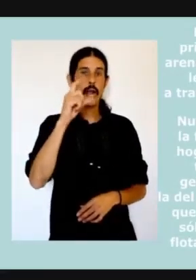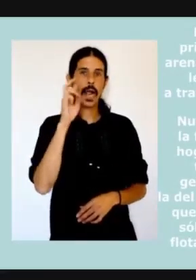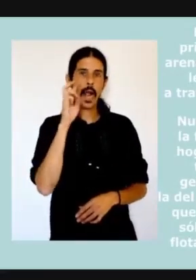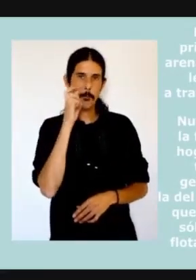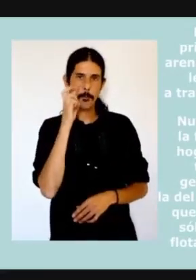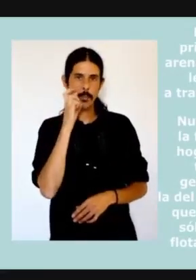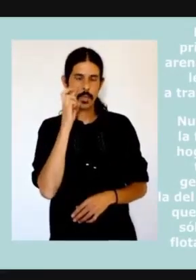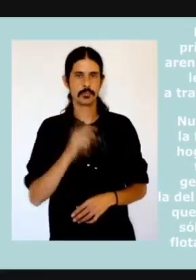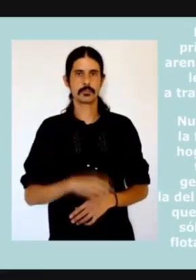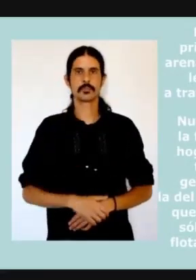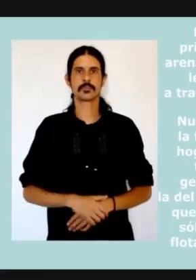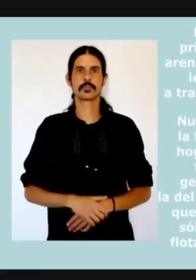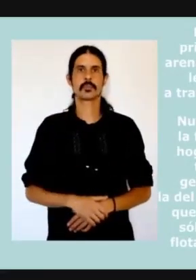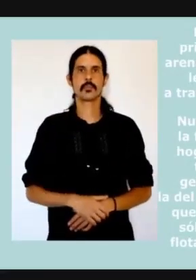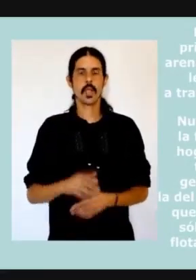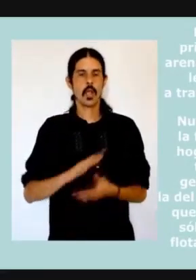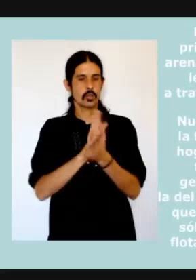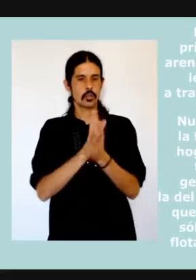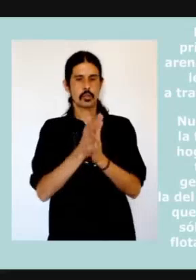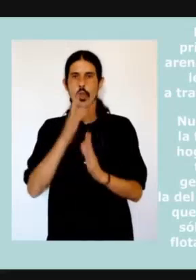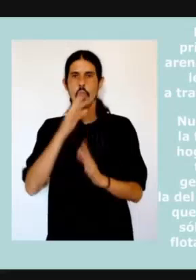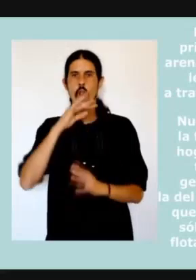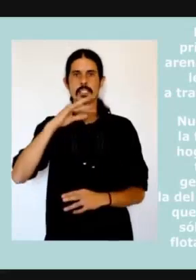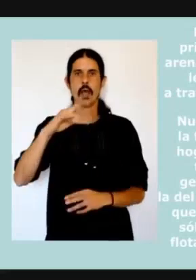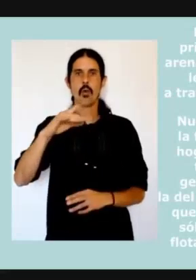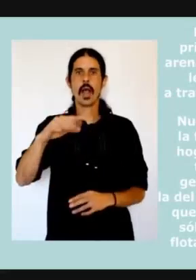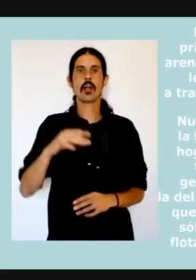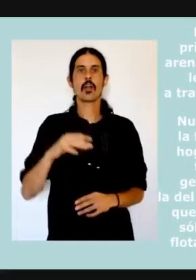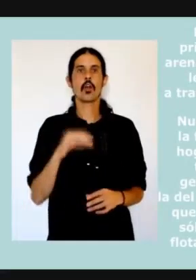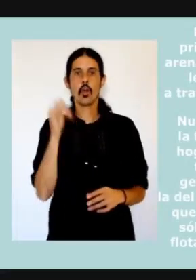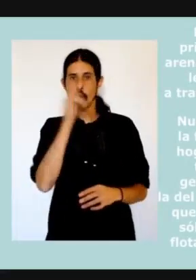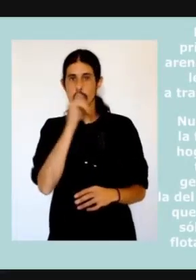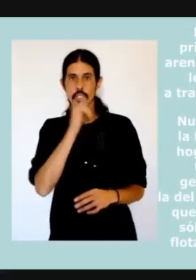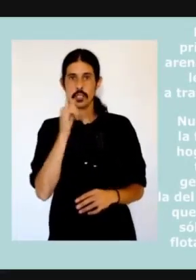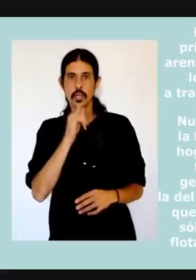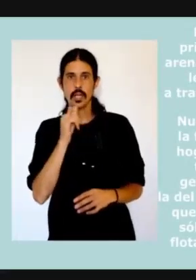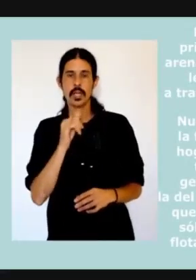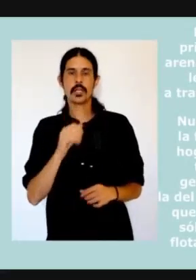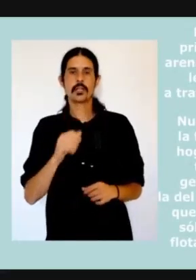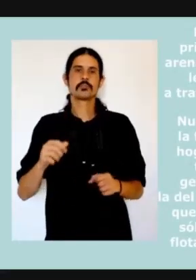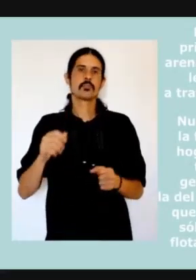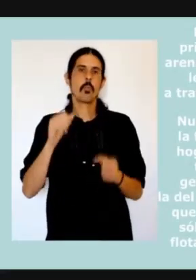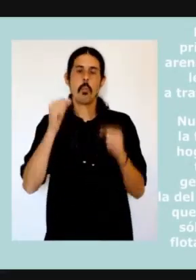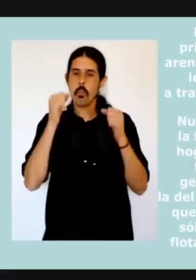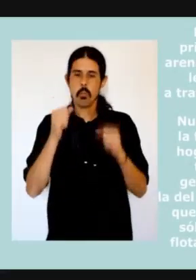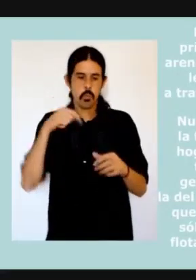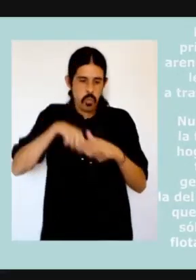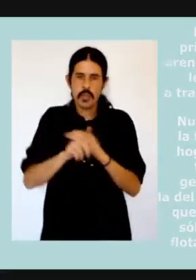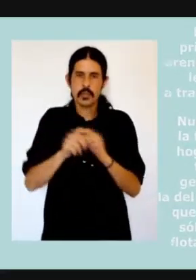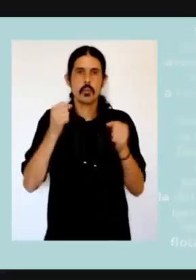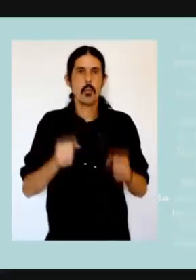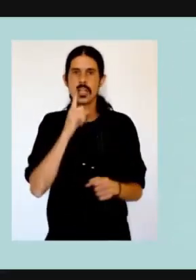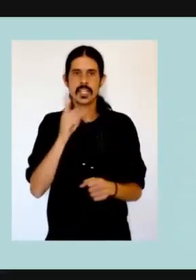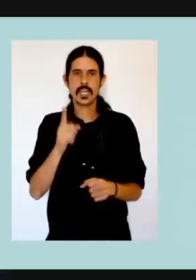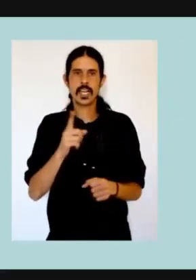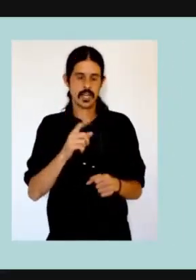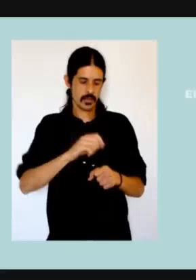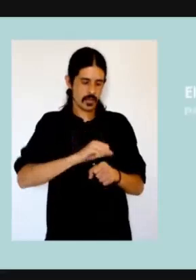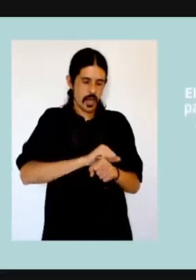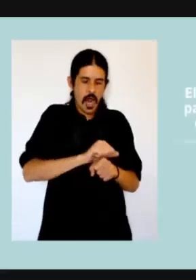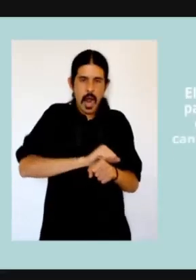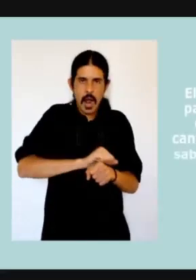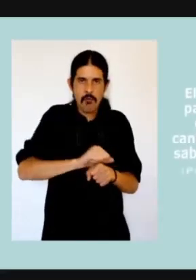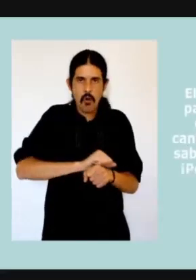sólidos suspendidos, disueltos y flotantes, tales como jabón, tierra, restos orgánicos,